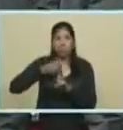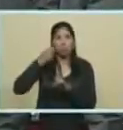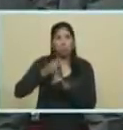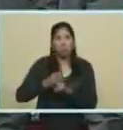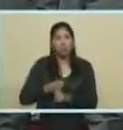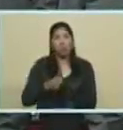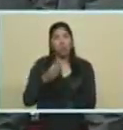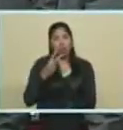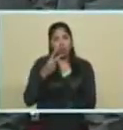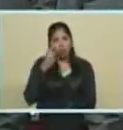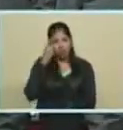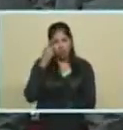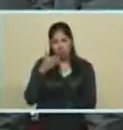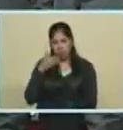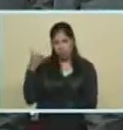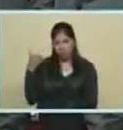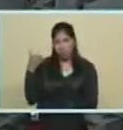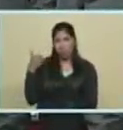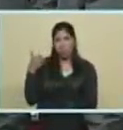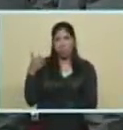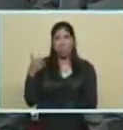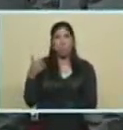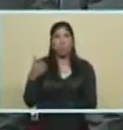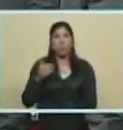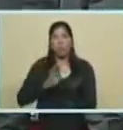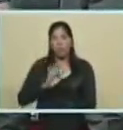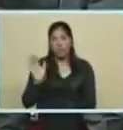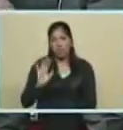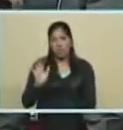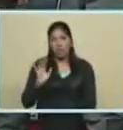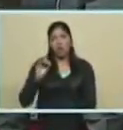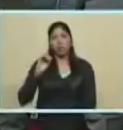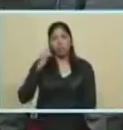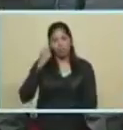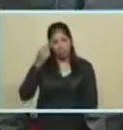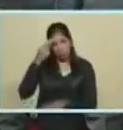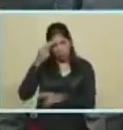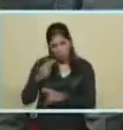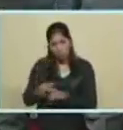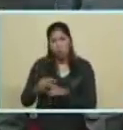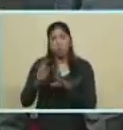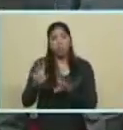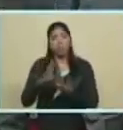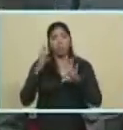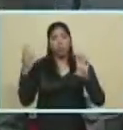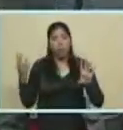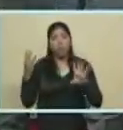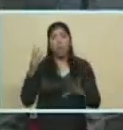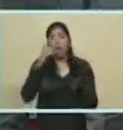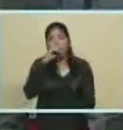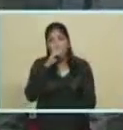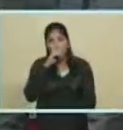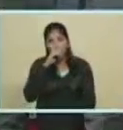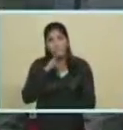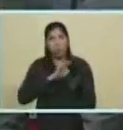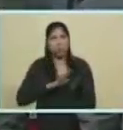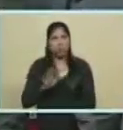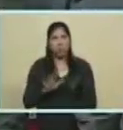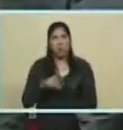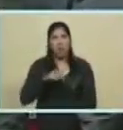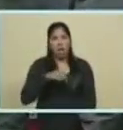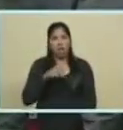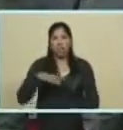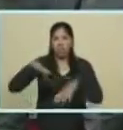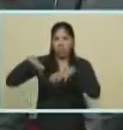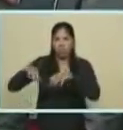Hace dos días conmemoramos los 19 años en que el pueblo venezolano entró a este